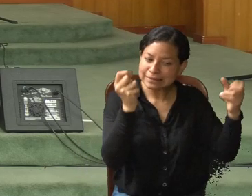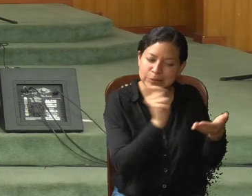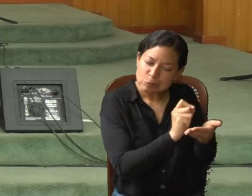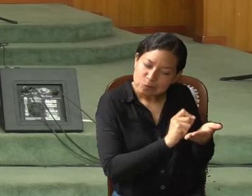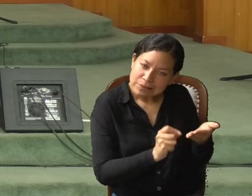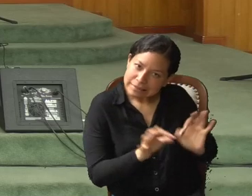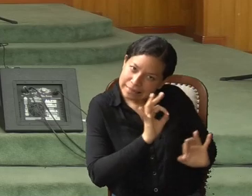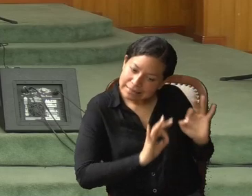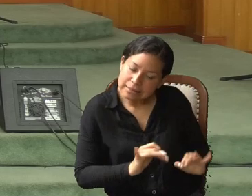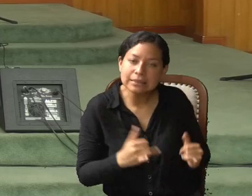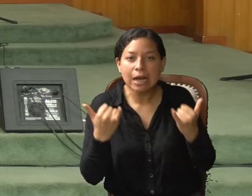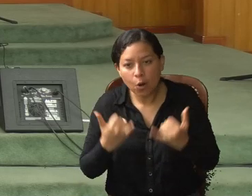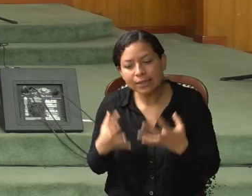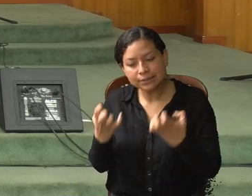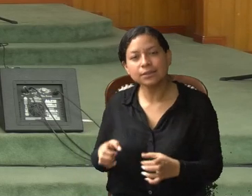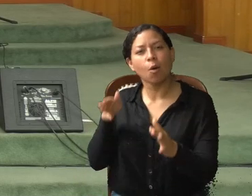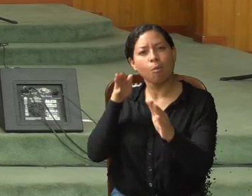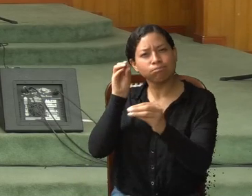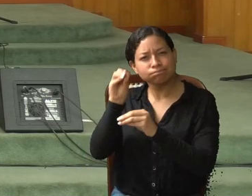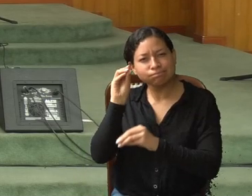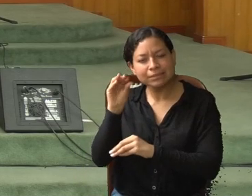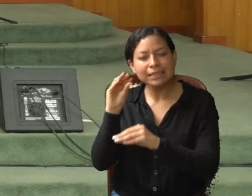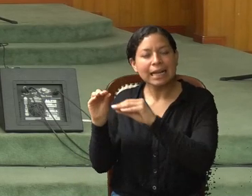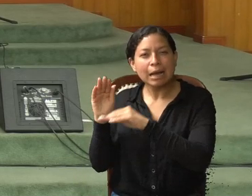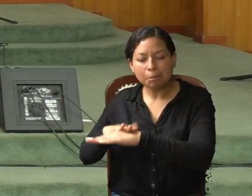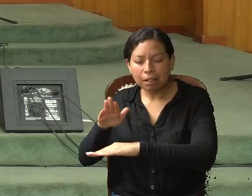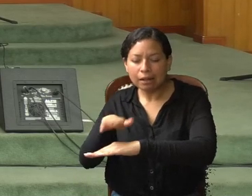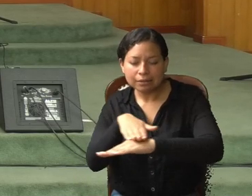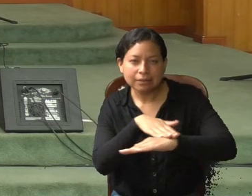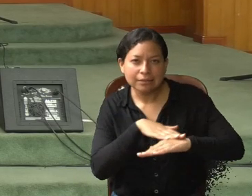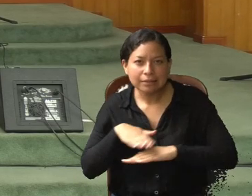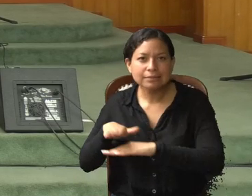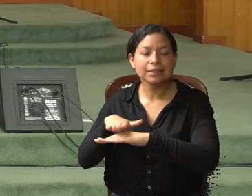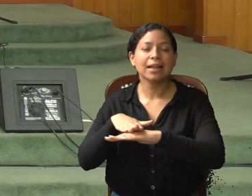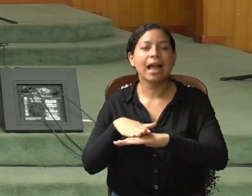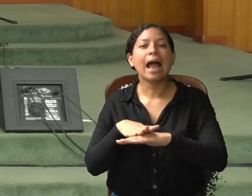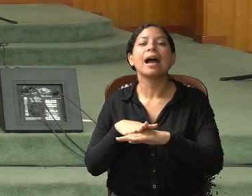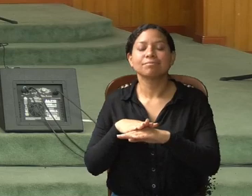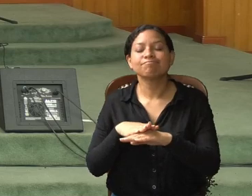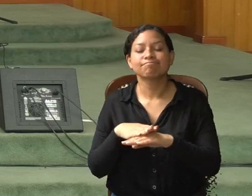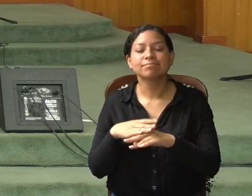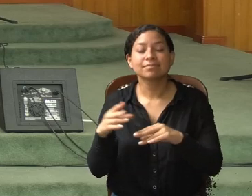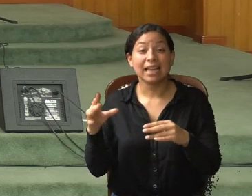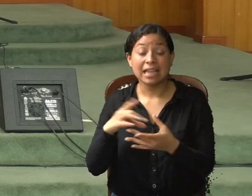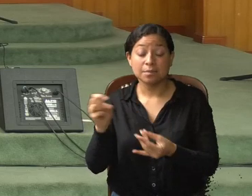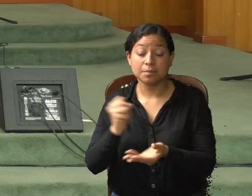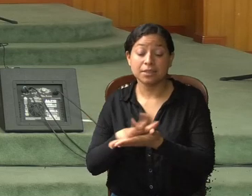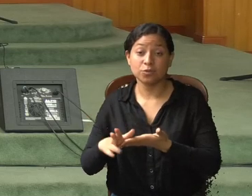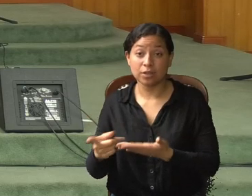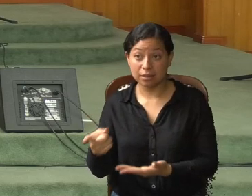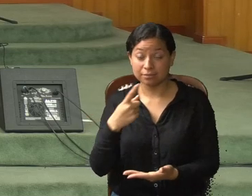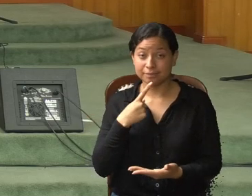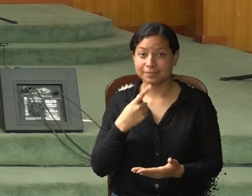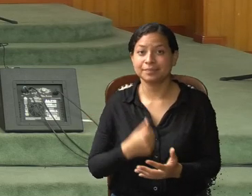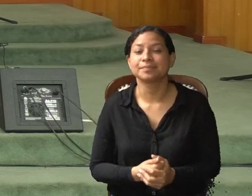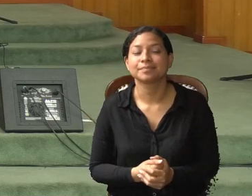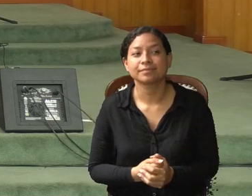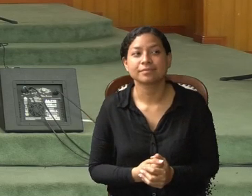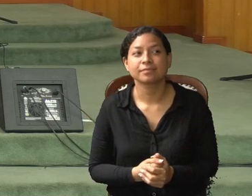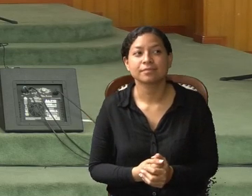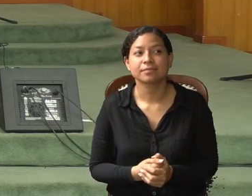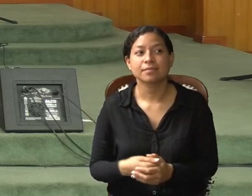Y antes de comenzar con el tema, quiero contarles una historia. La historia corta se trata acerca de